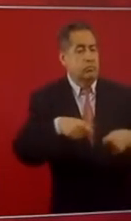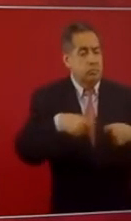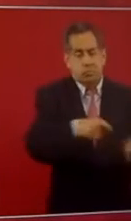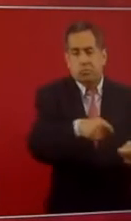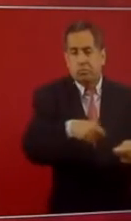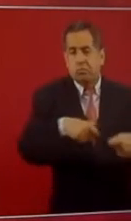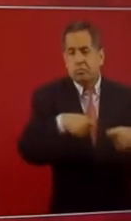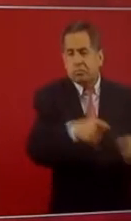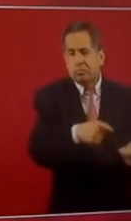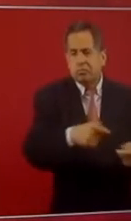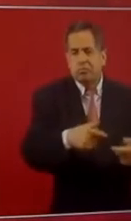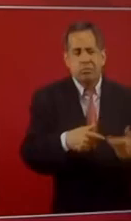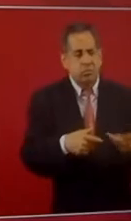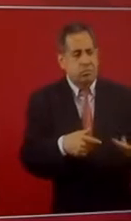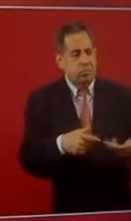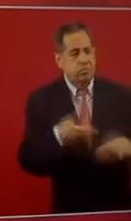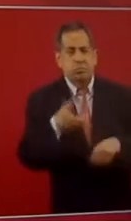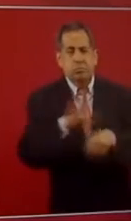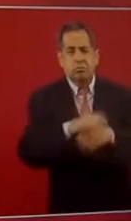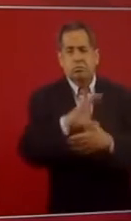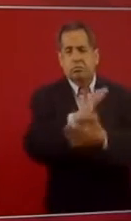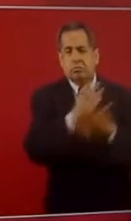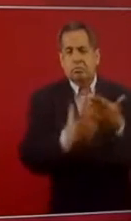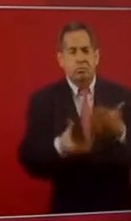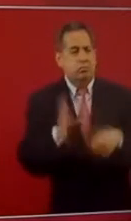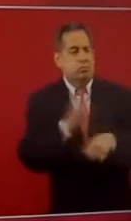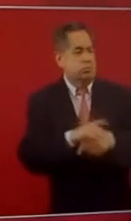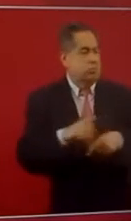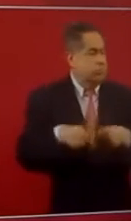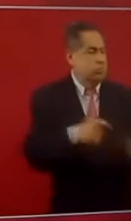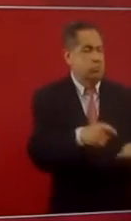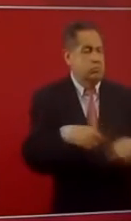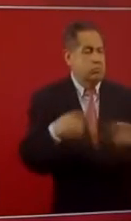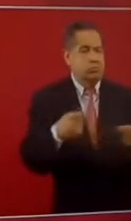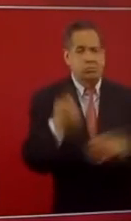nosotros es motivo de orgullo que aquí en el partido se celebre este tipo de foros,